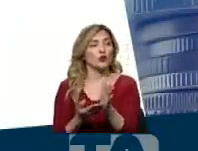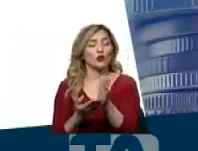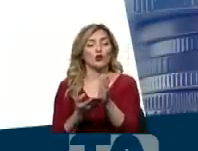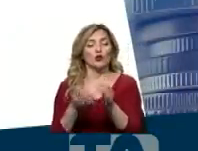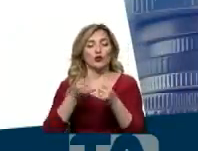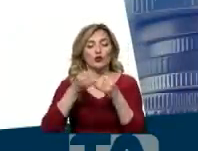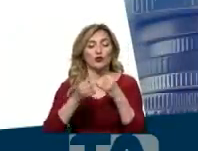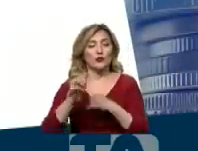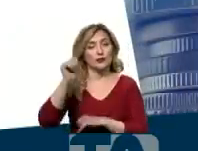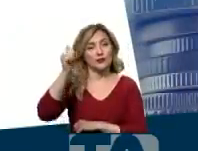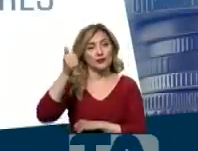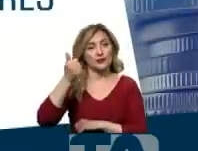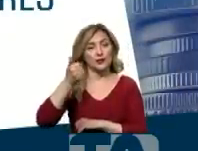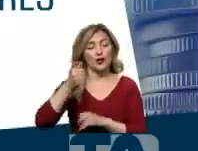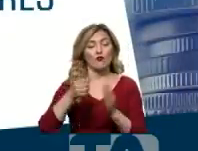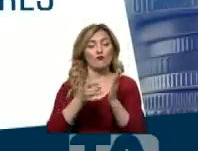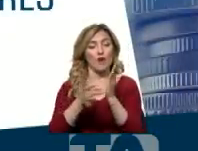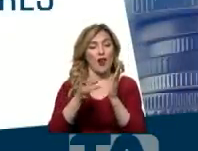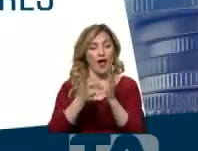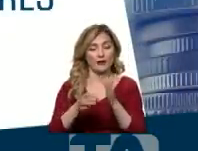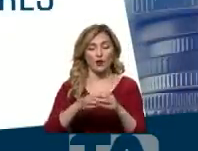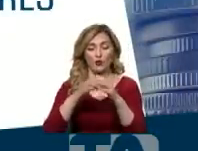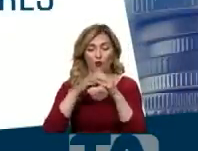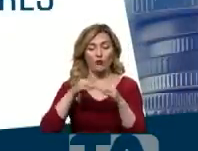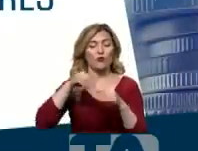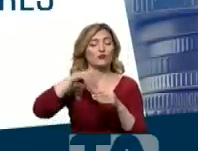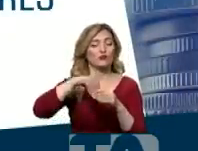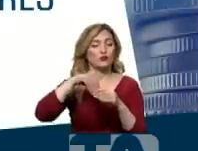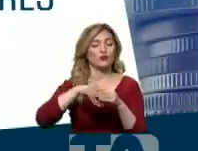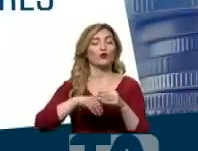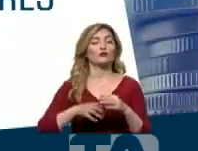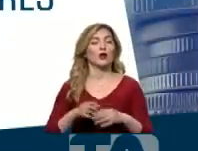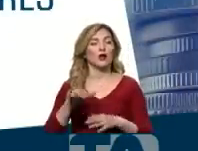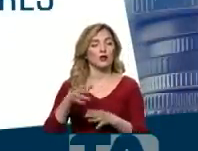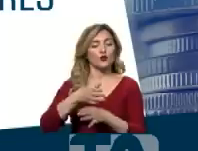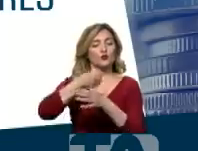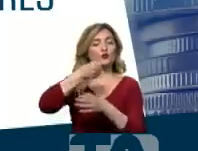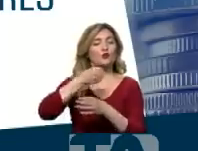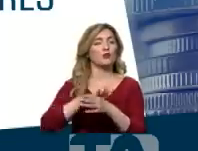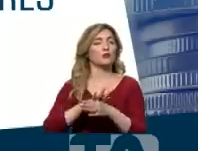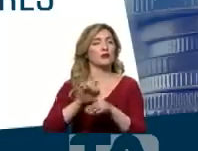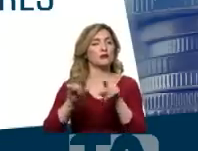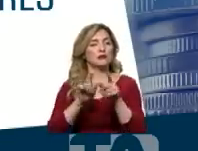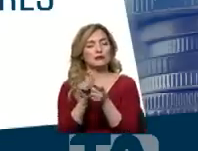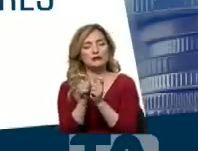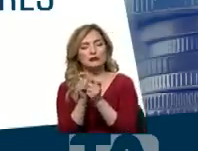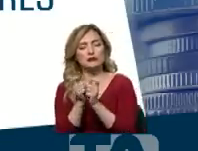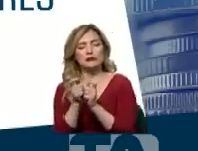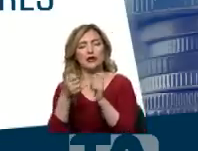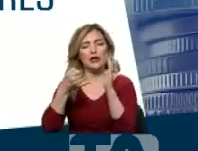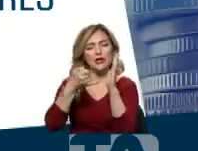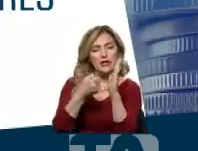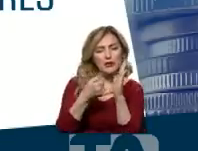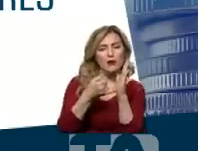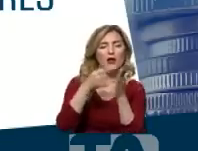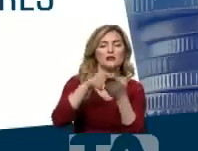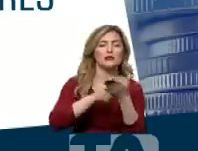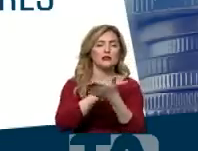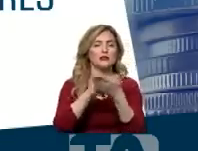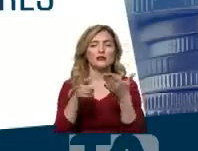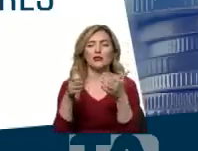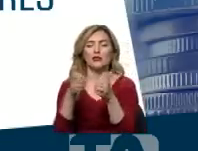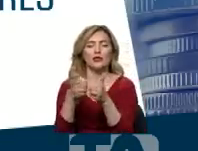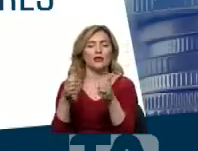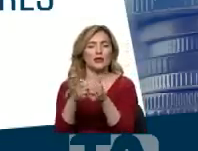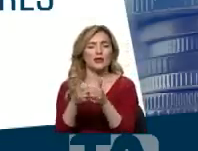10 centavos para fundas plásticas, pero que también se harán correcciones de otros, como tarifa cero al IVA de implementos médicos para